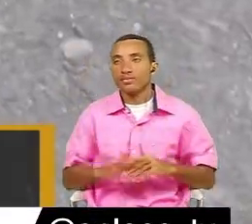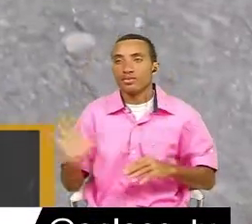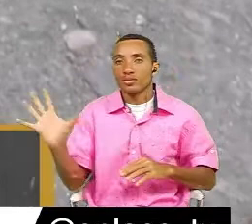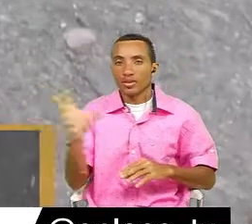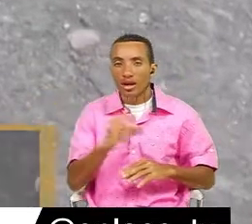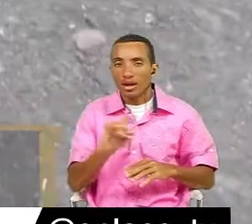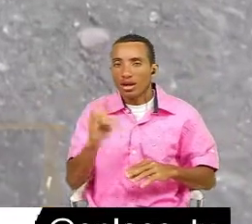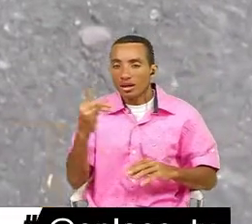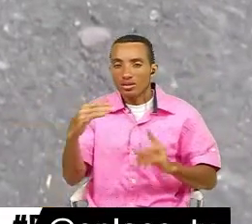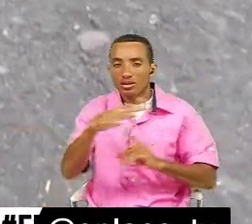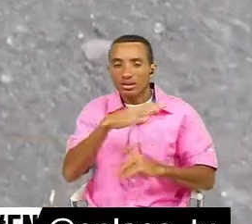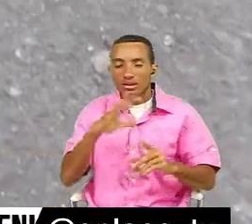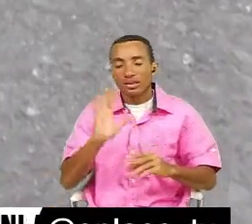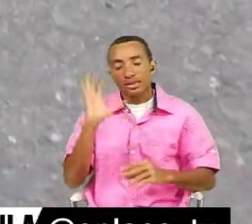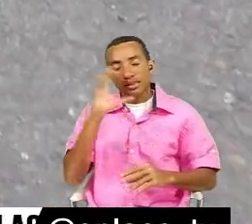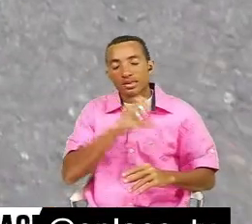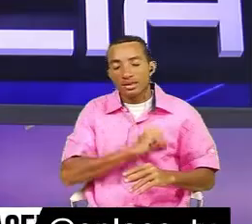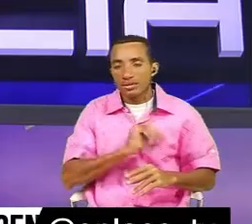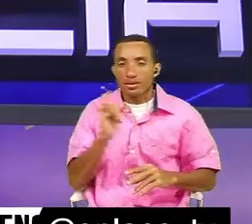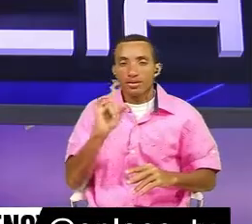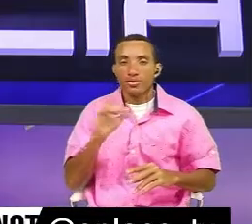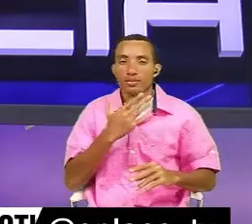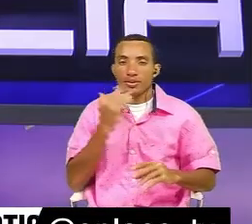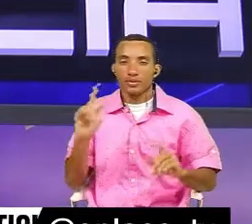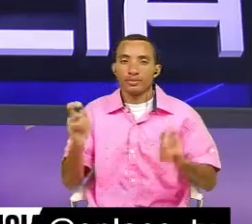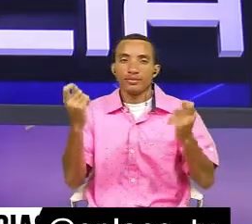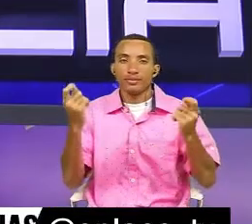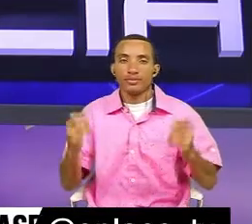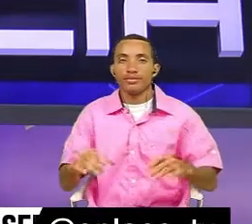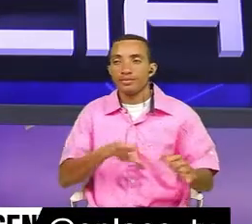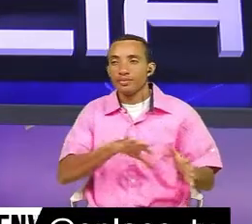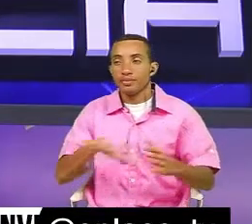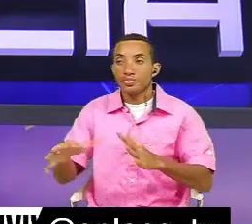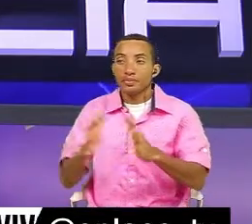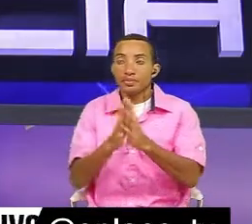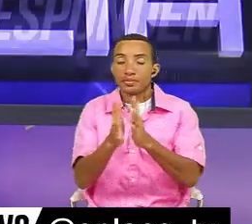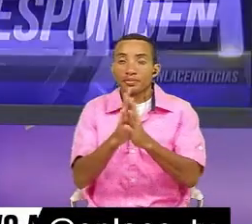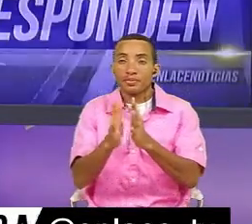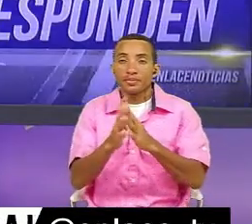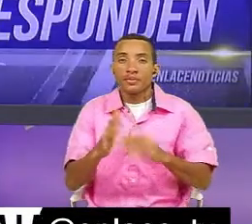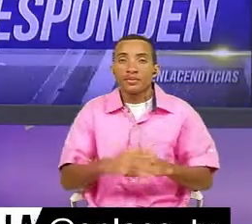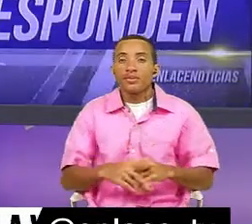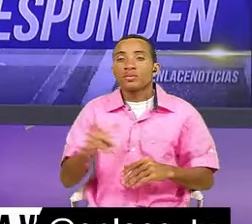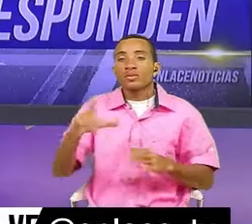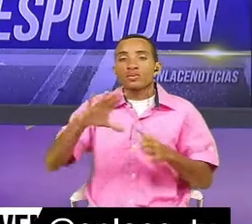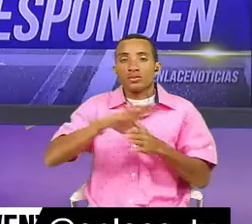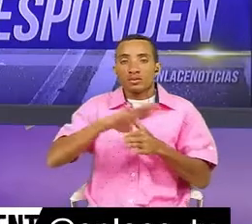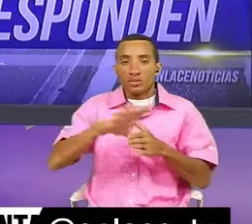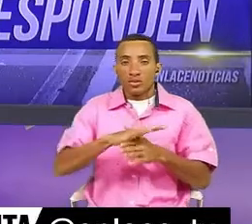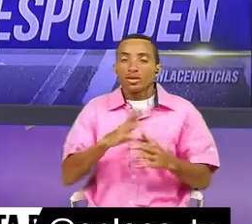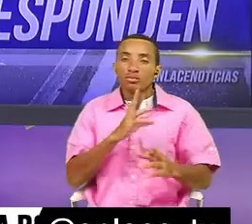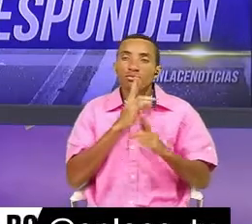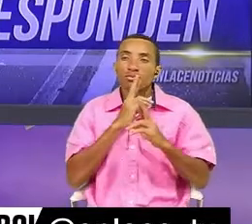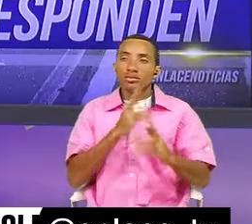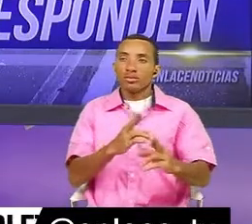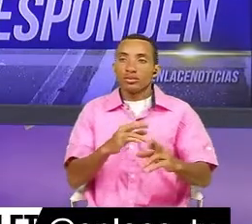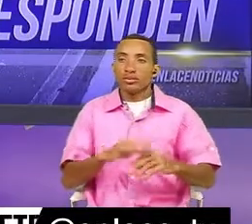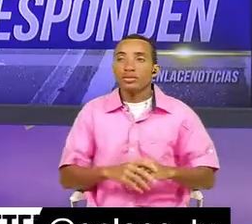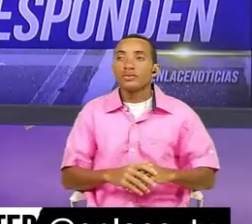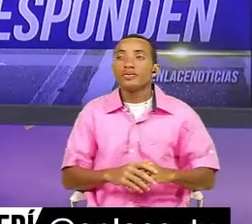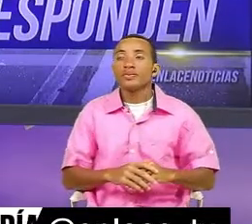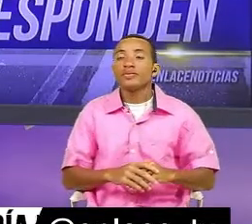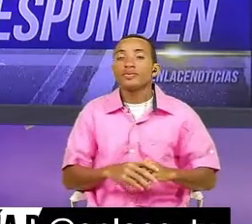ninguna situación que lamentar. Y frente a estas acusaciones, taxistas de la ciudad responden a